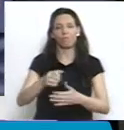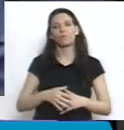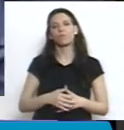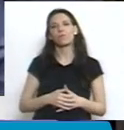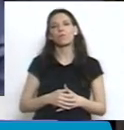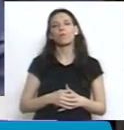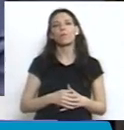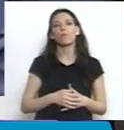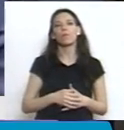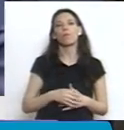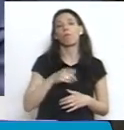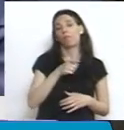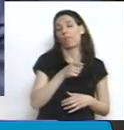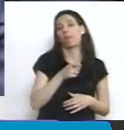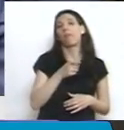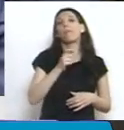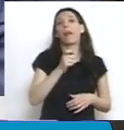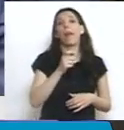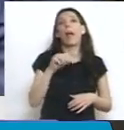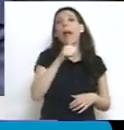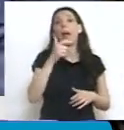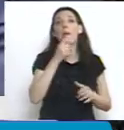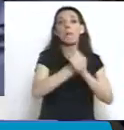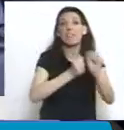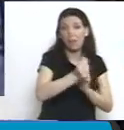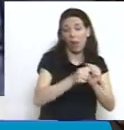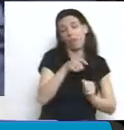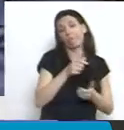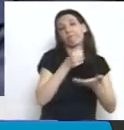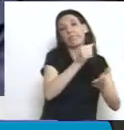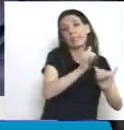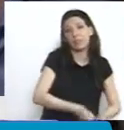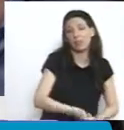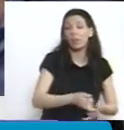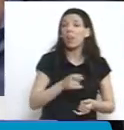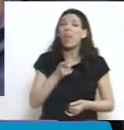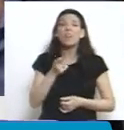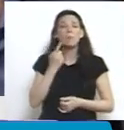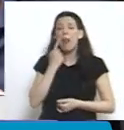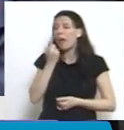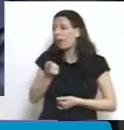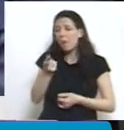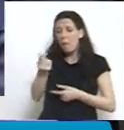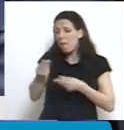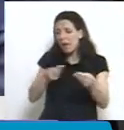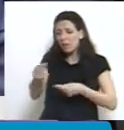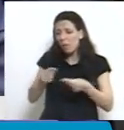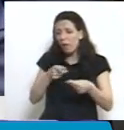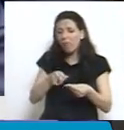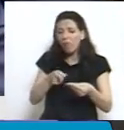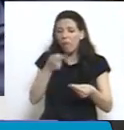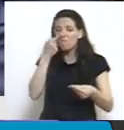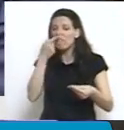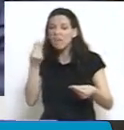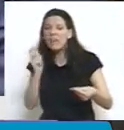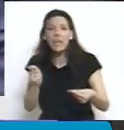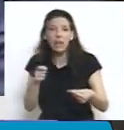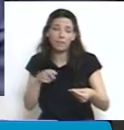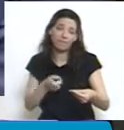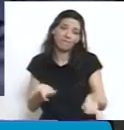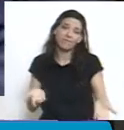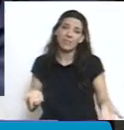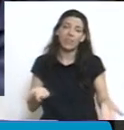para la ganancia de los empresarios, para que sigamos viendo cuáles son las prioridades de este presupuesto que presenta el oficialismo, se